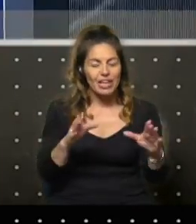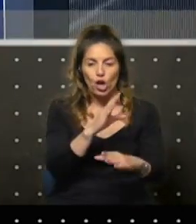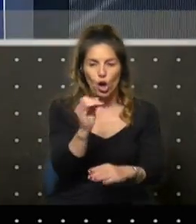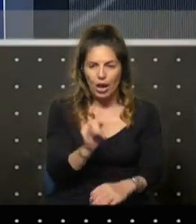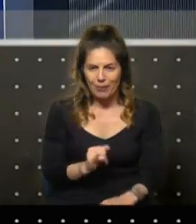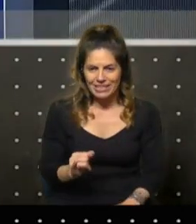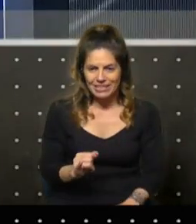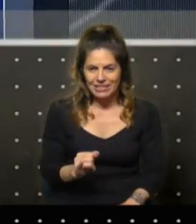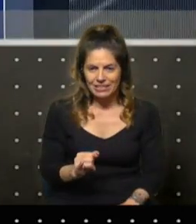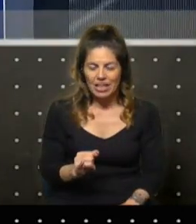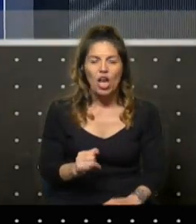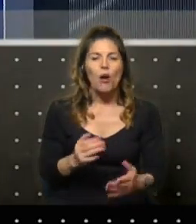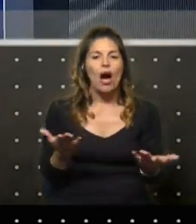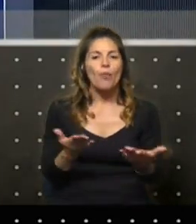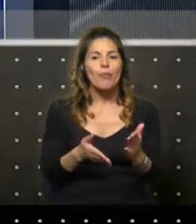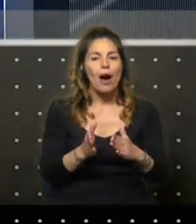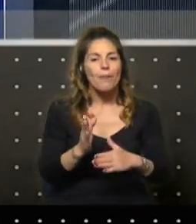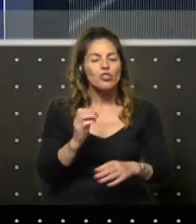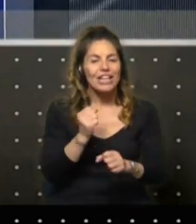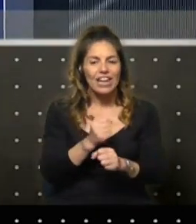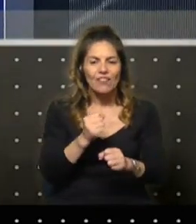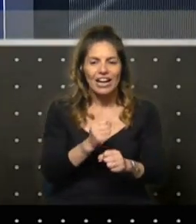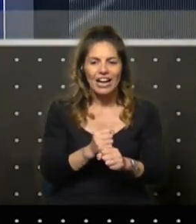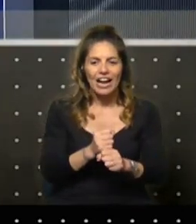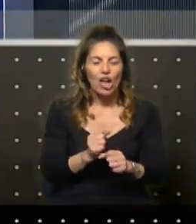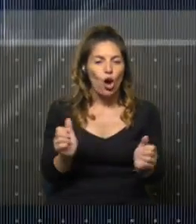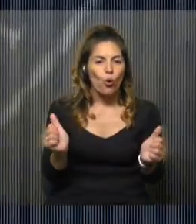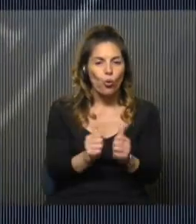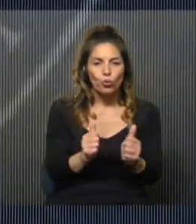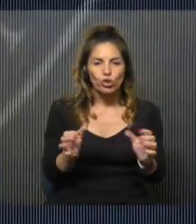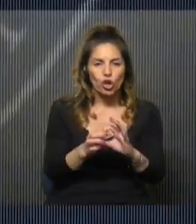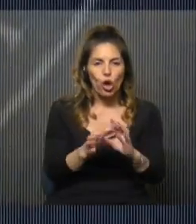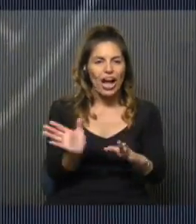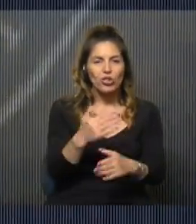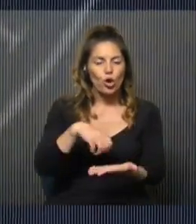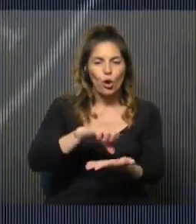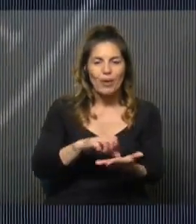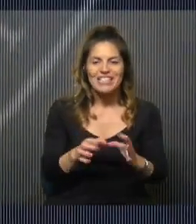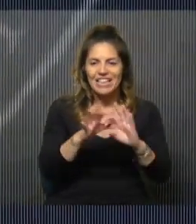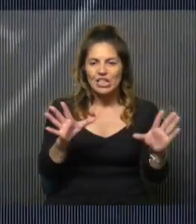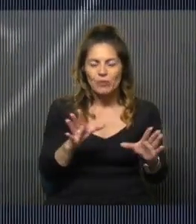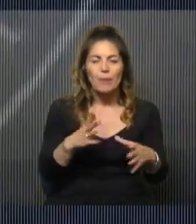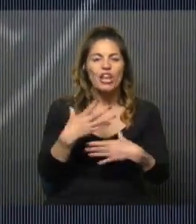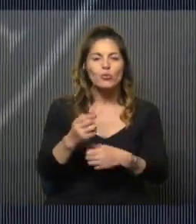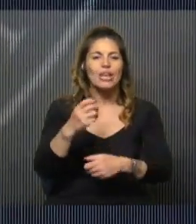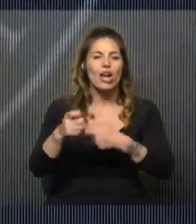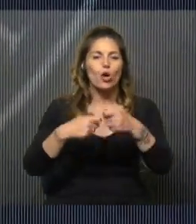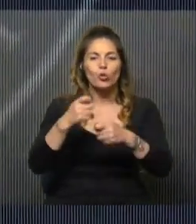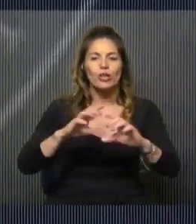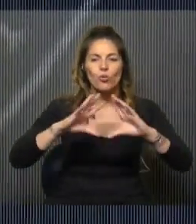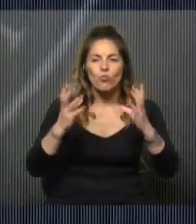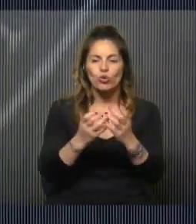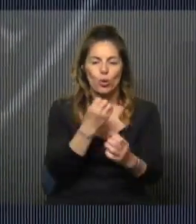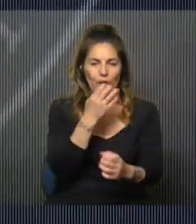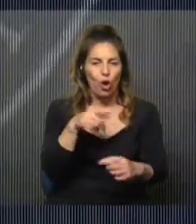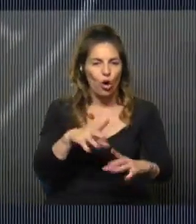paz vamos a trabajar codo a codo con todas las naciones del mundo libre para ayudar a construir un mundo mejor hoy es